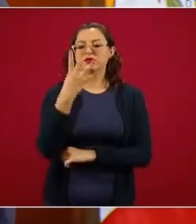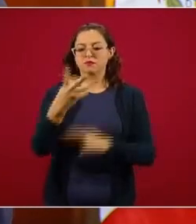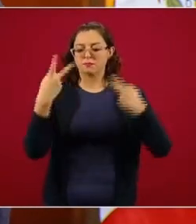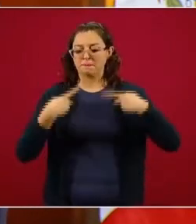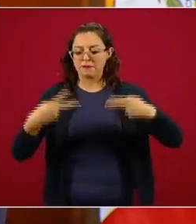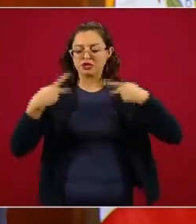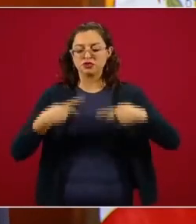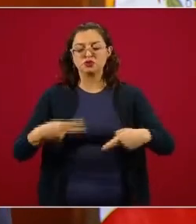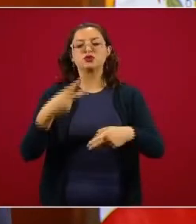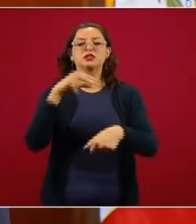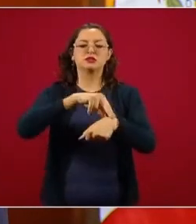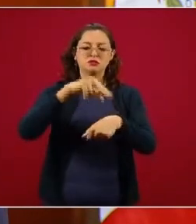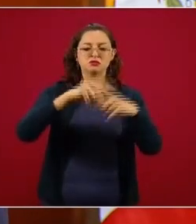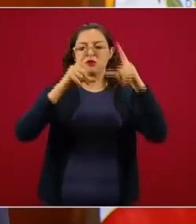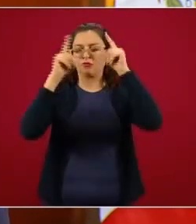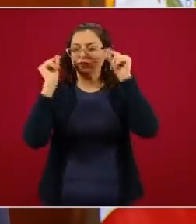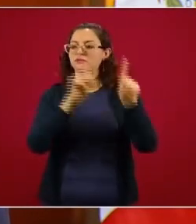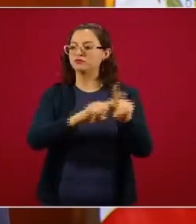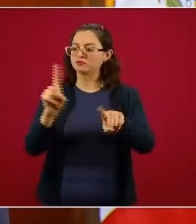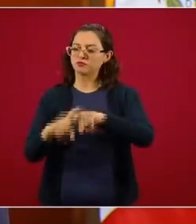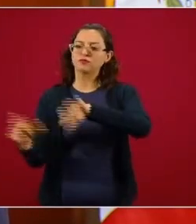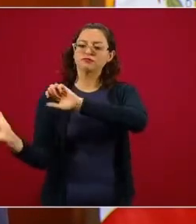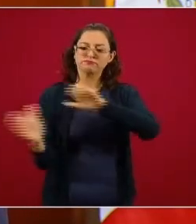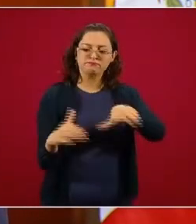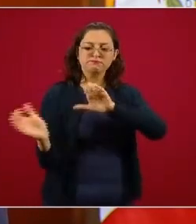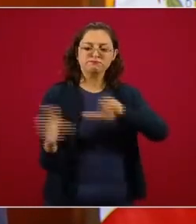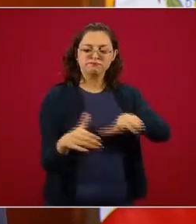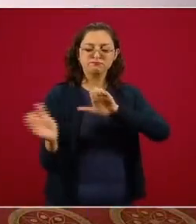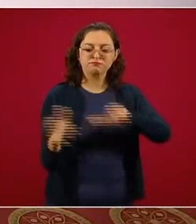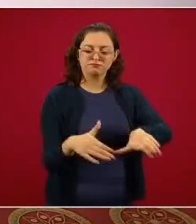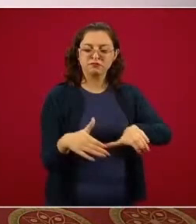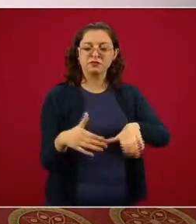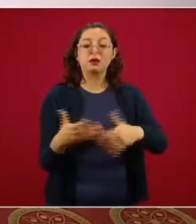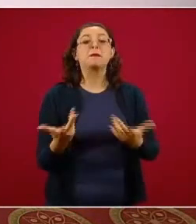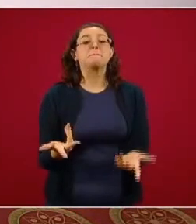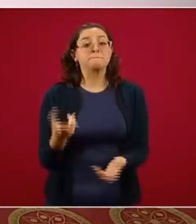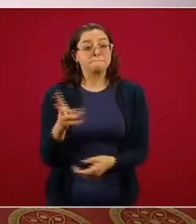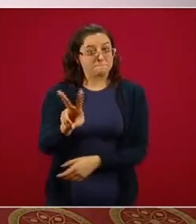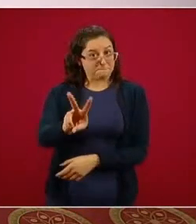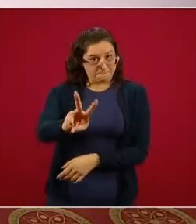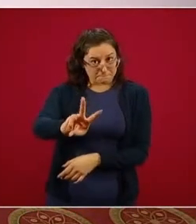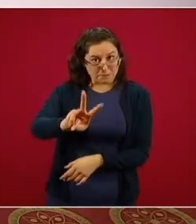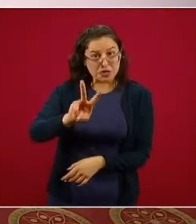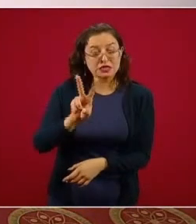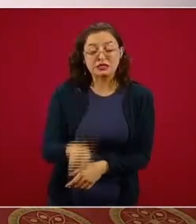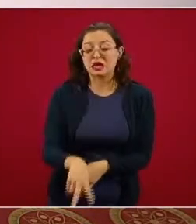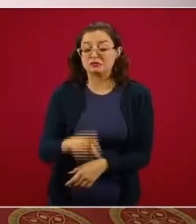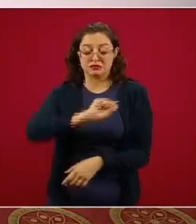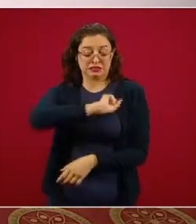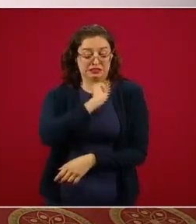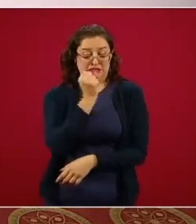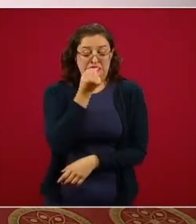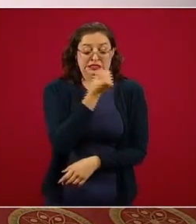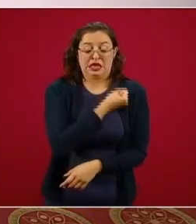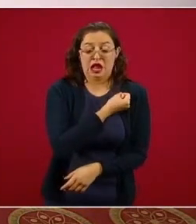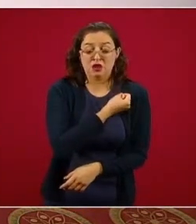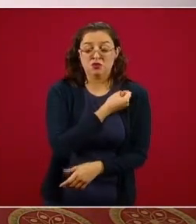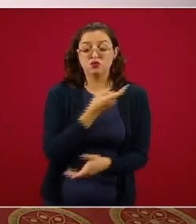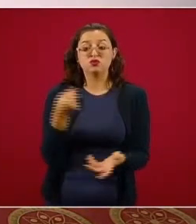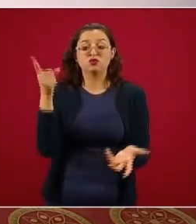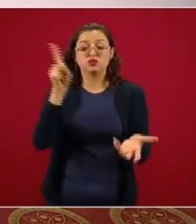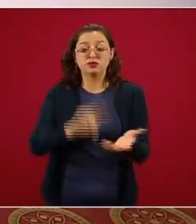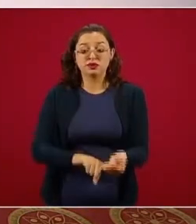46,954 trabajadores de la salud. Ciertamente, no se puede hablar de salud sin hacer